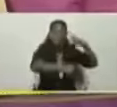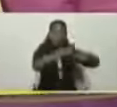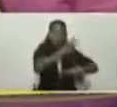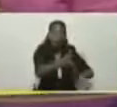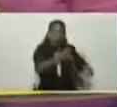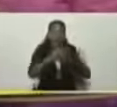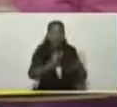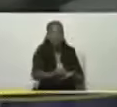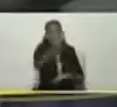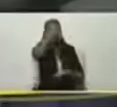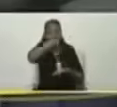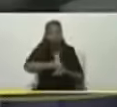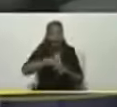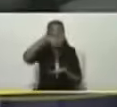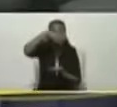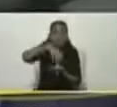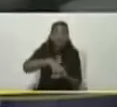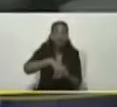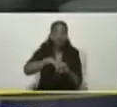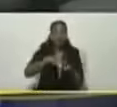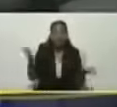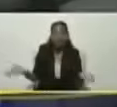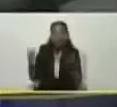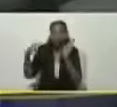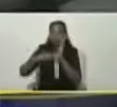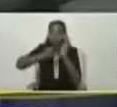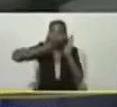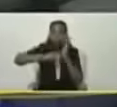gana. Y para estimular